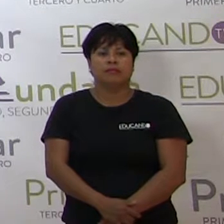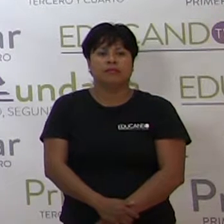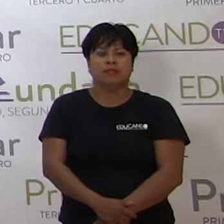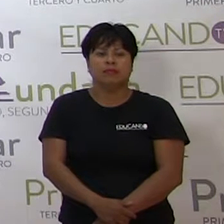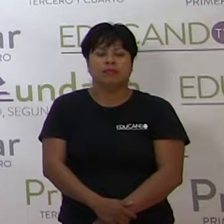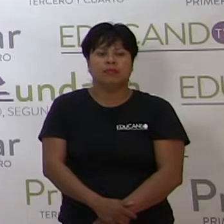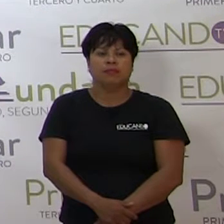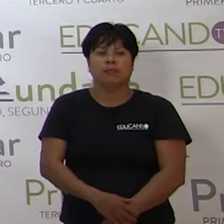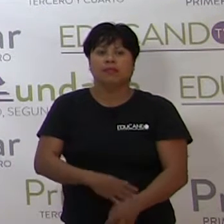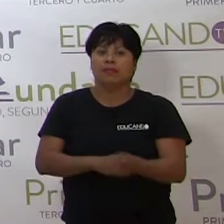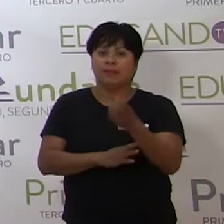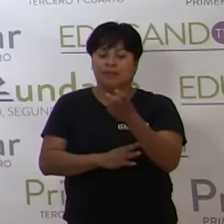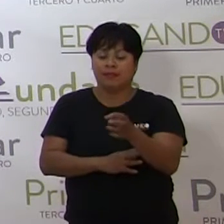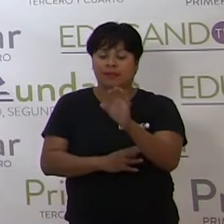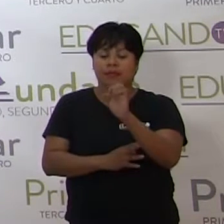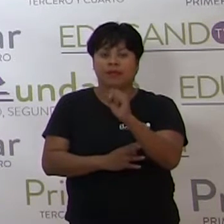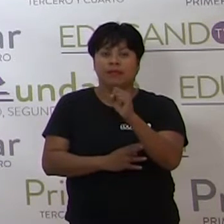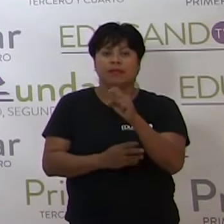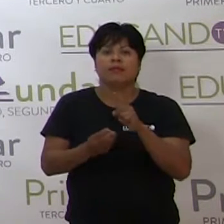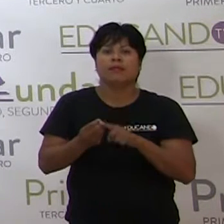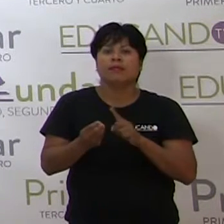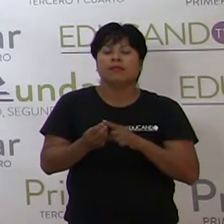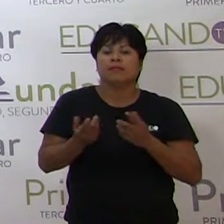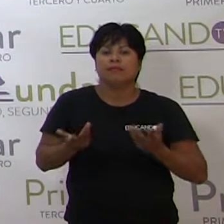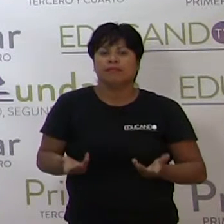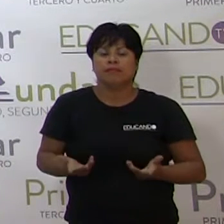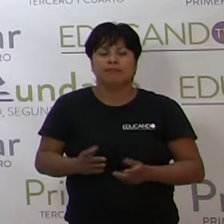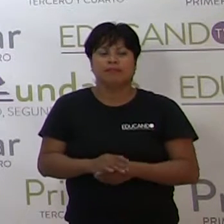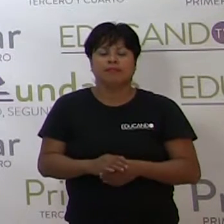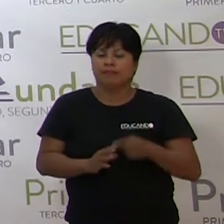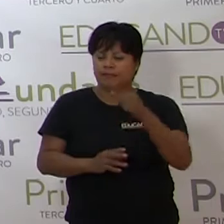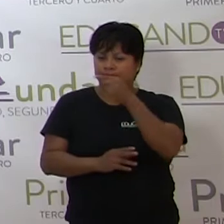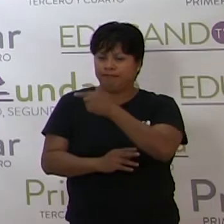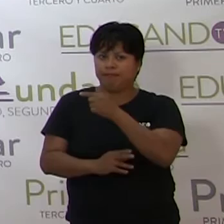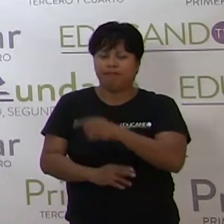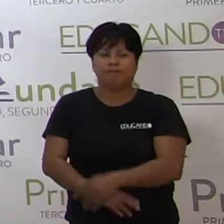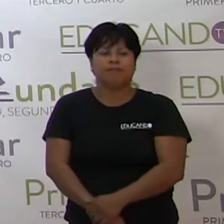este 60, ¿dónde queda? Aquí.